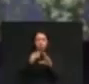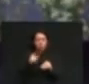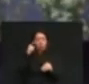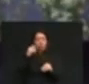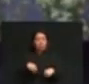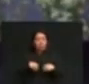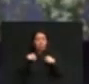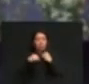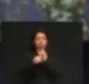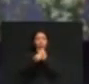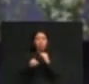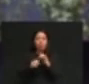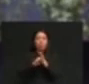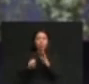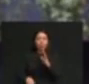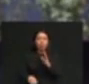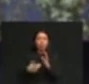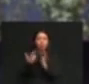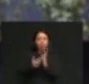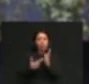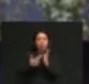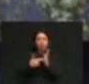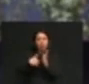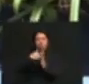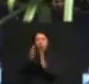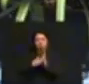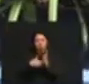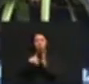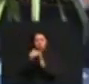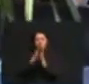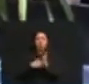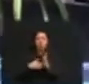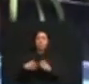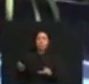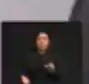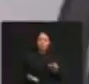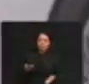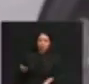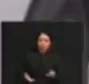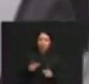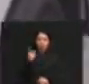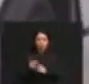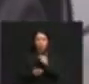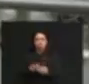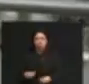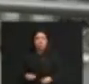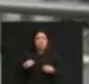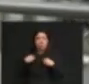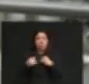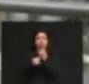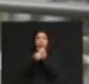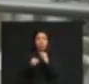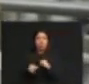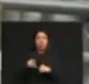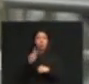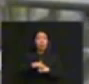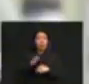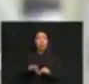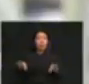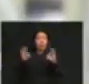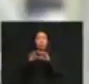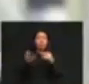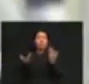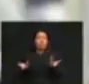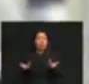Tenemos ahí el taller de pintura, de danza, deportes, vida independiente y también, lo más importante, la